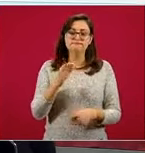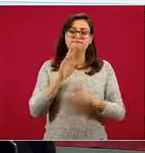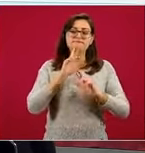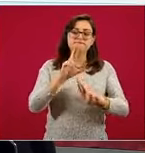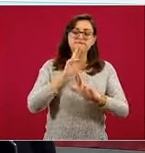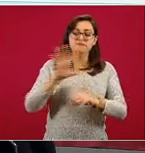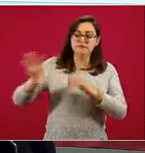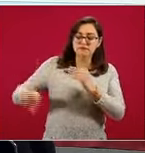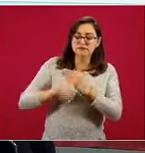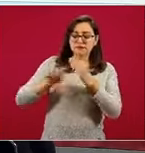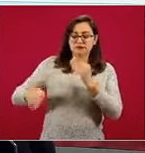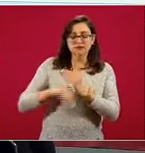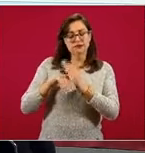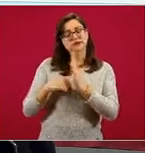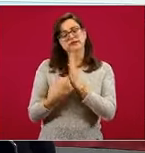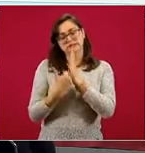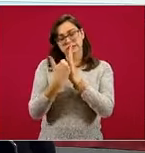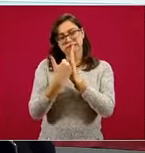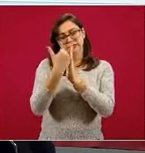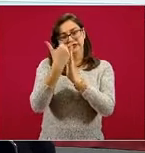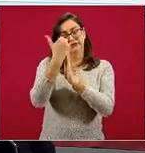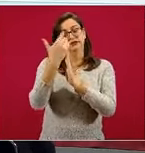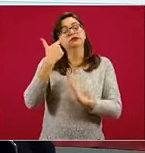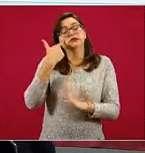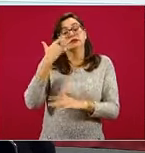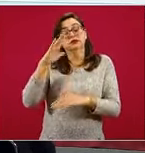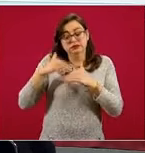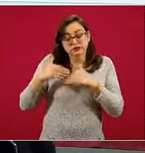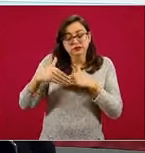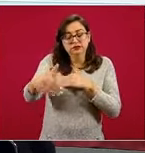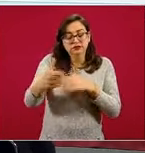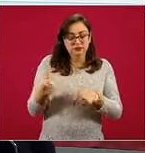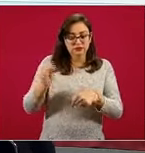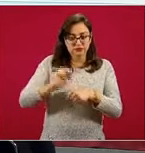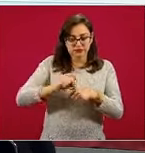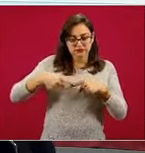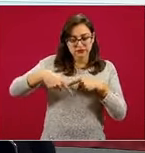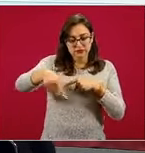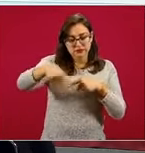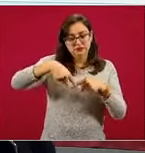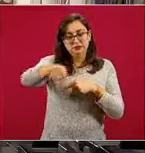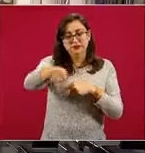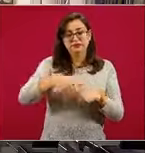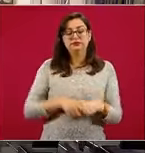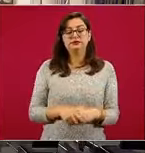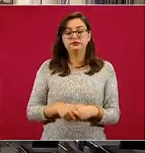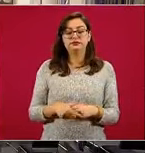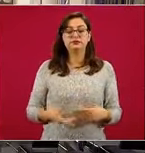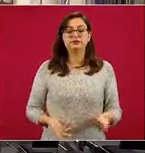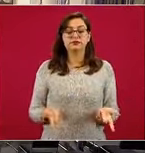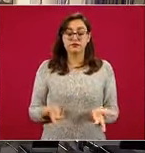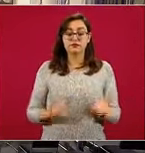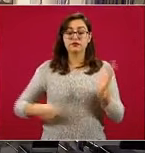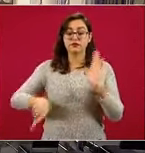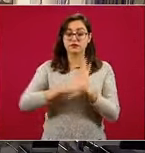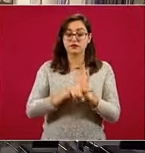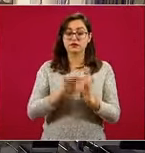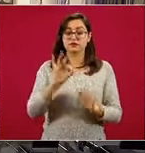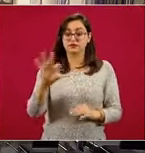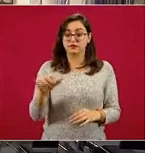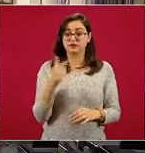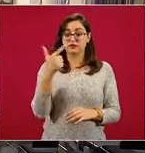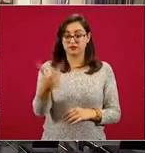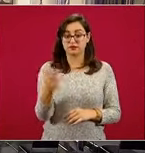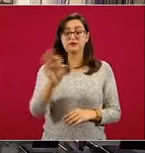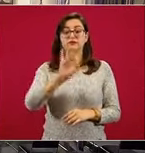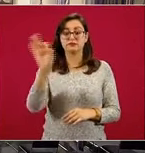la vida. Esto lo veremos en el transcurso precisamente de la semana. Y continúa en menos 47%,